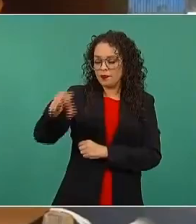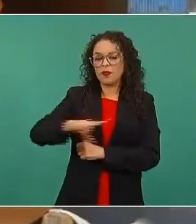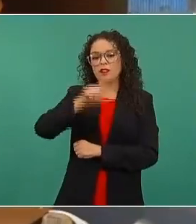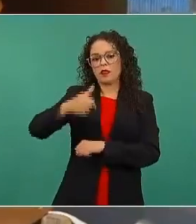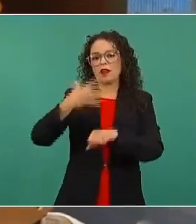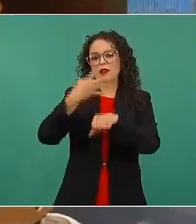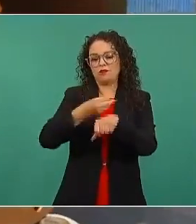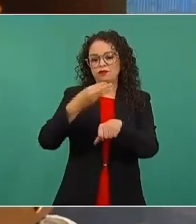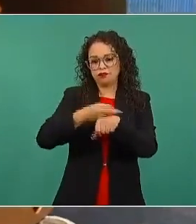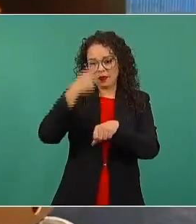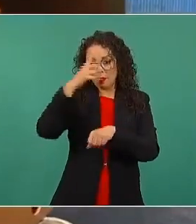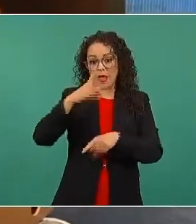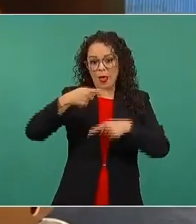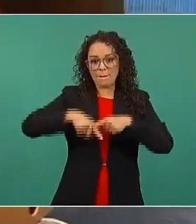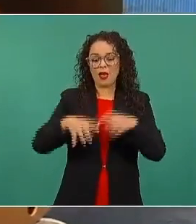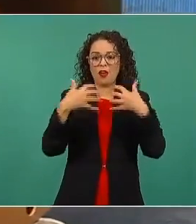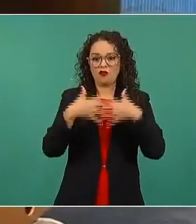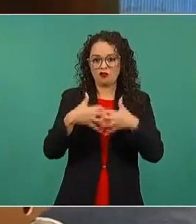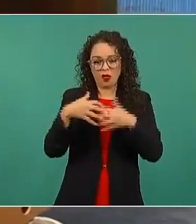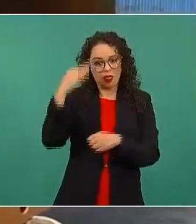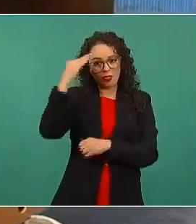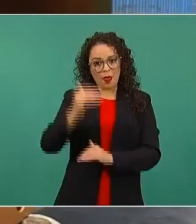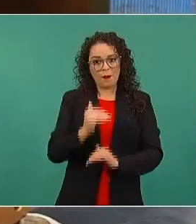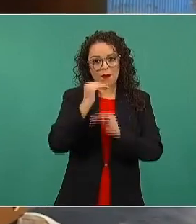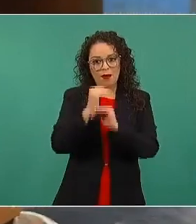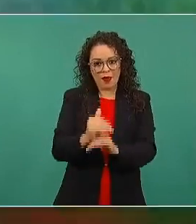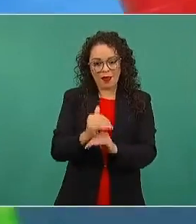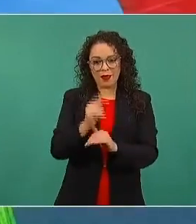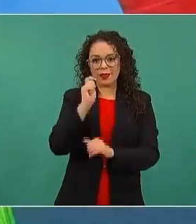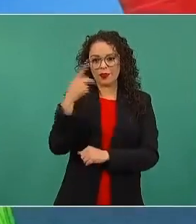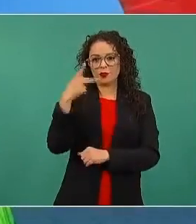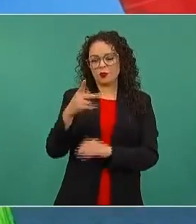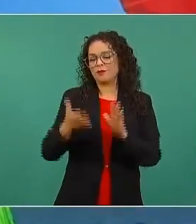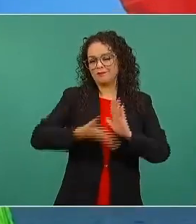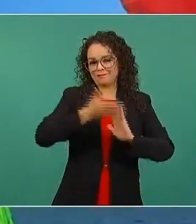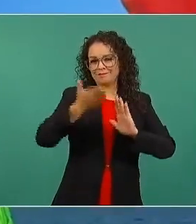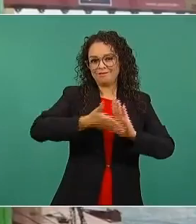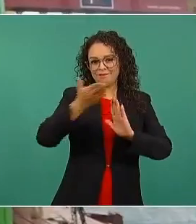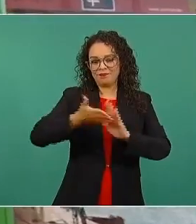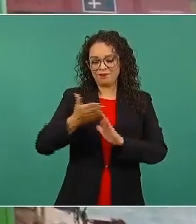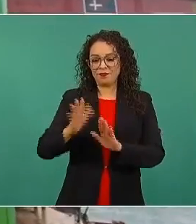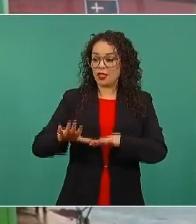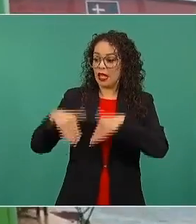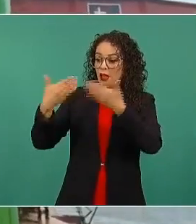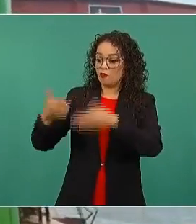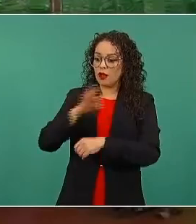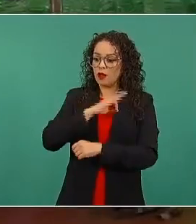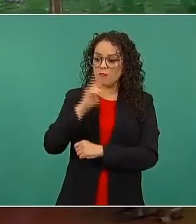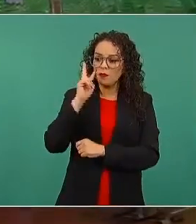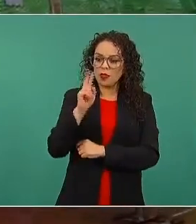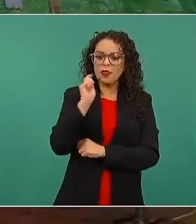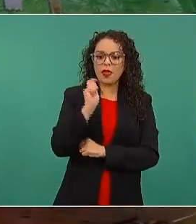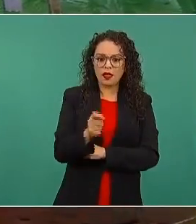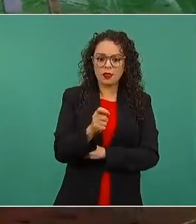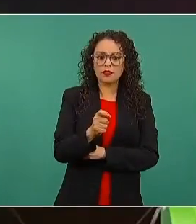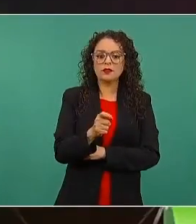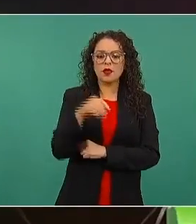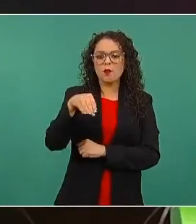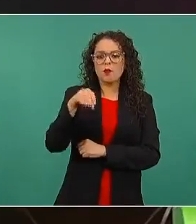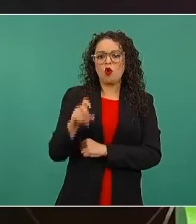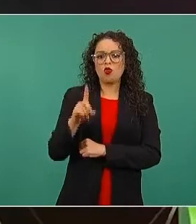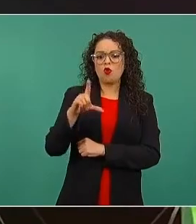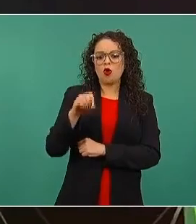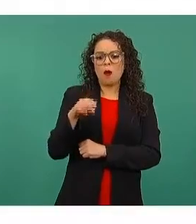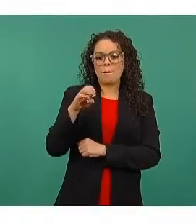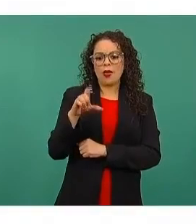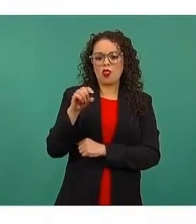instalación de acuerdo al tiempo programado en el método constructivo. Desde el exterior se reporta la conclusión de la carga de módulos MEROX